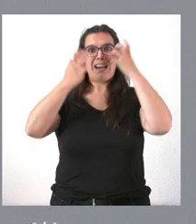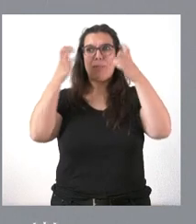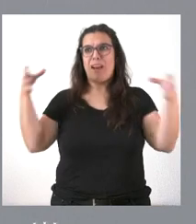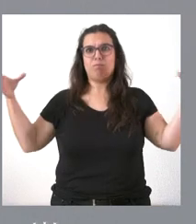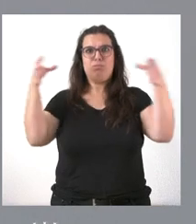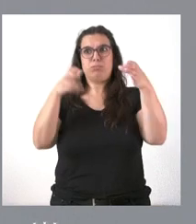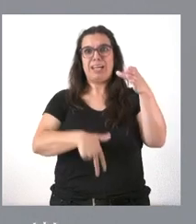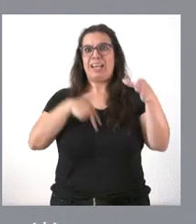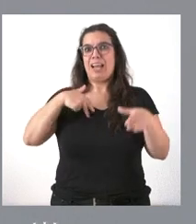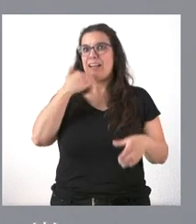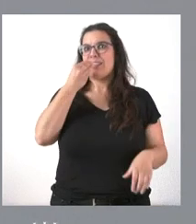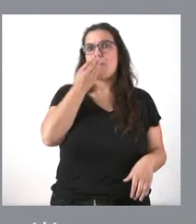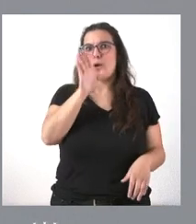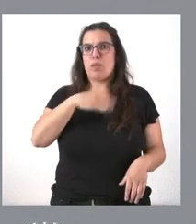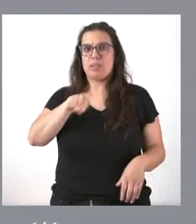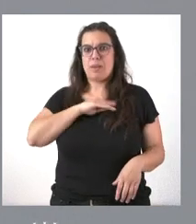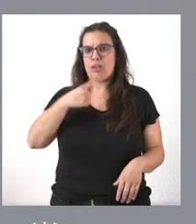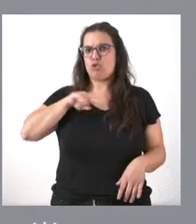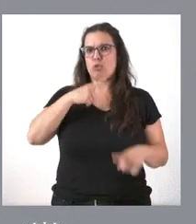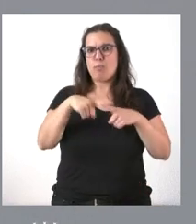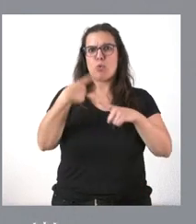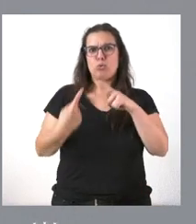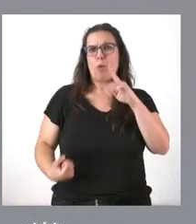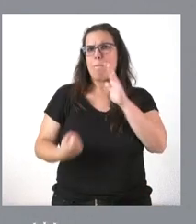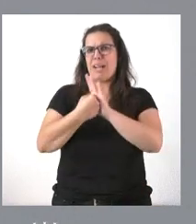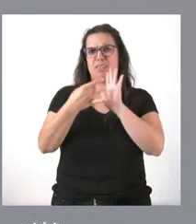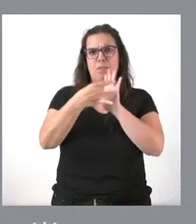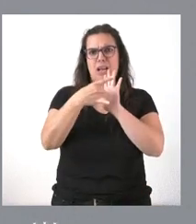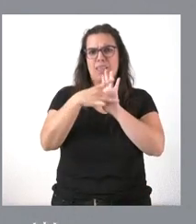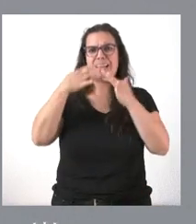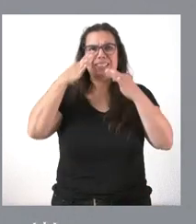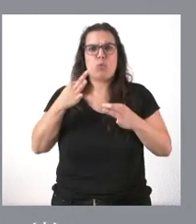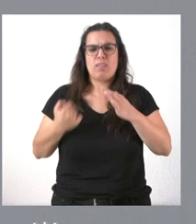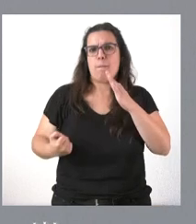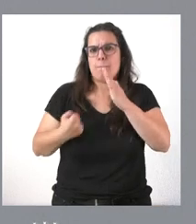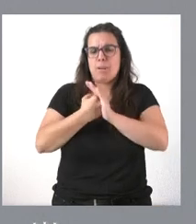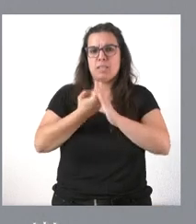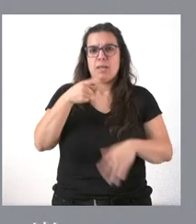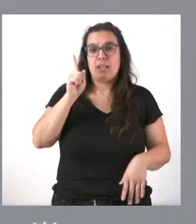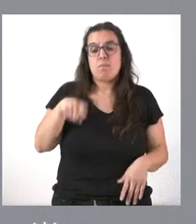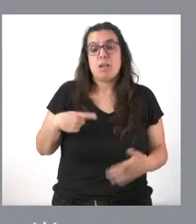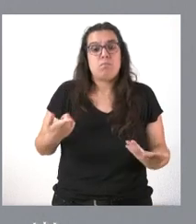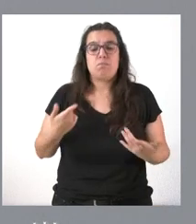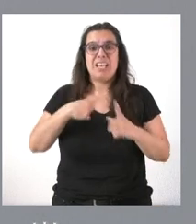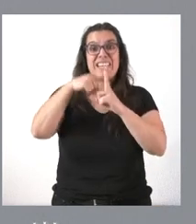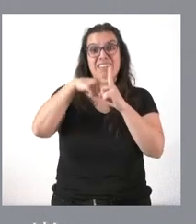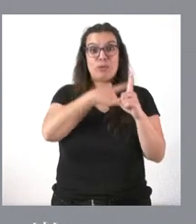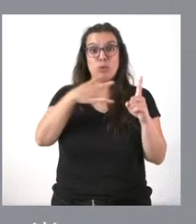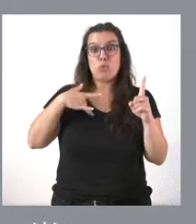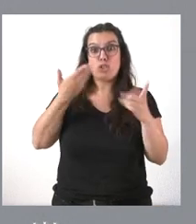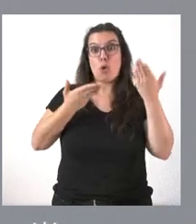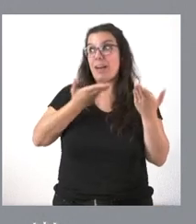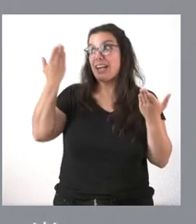produjimos unos productos del máximo nivel de calidad y de seguridad alimentaria y Tenemos uno de los menores de toda España